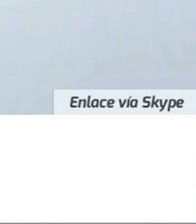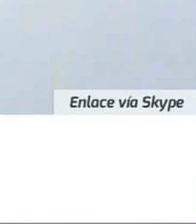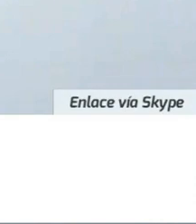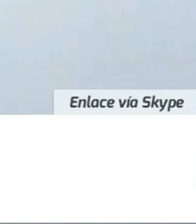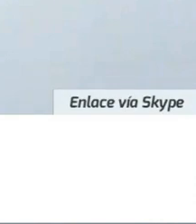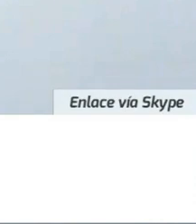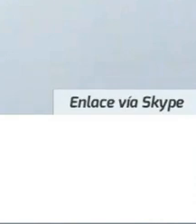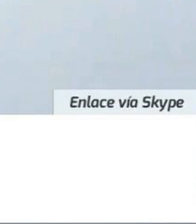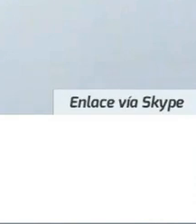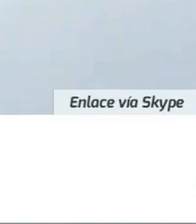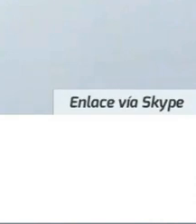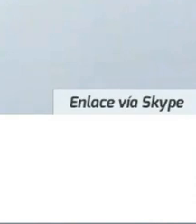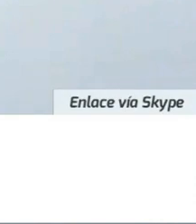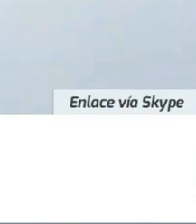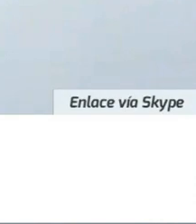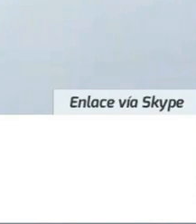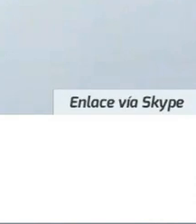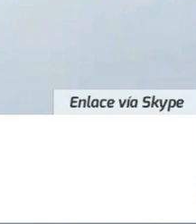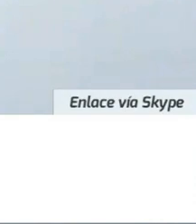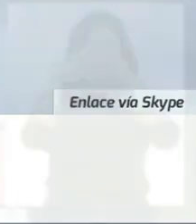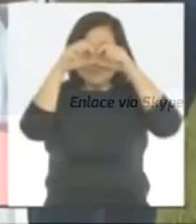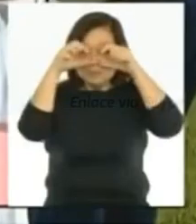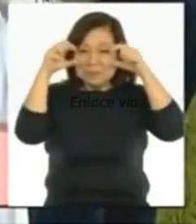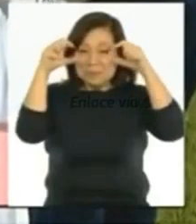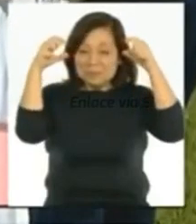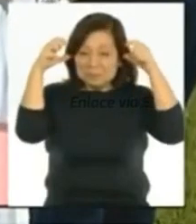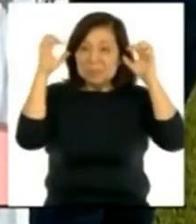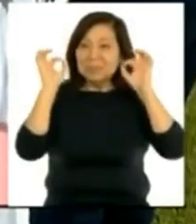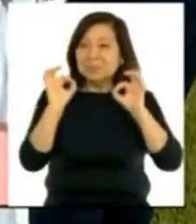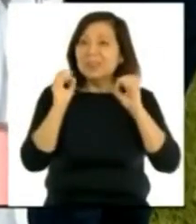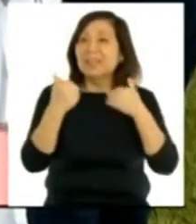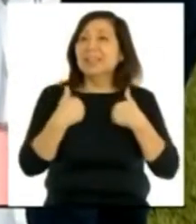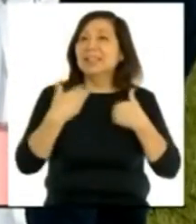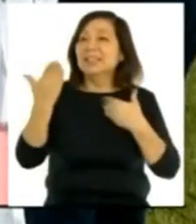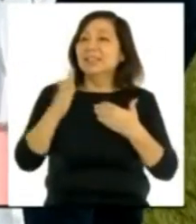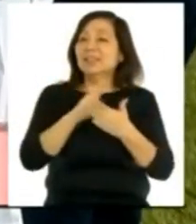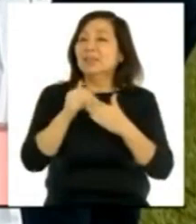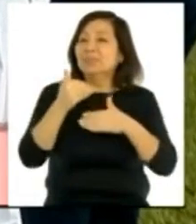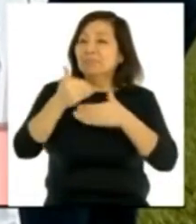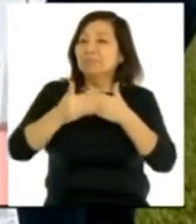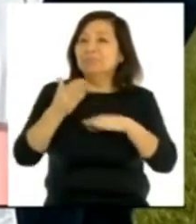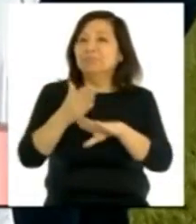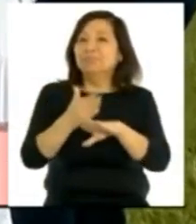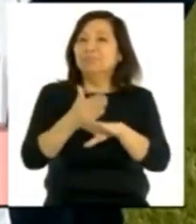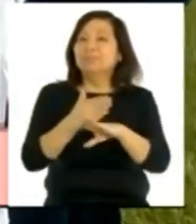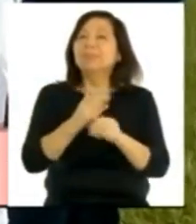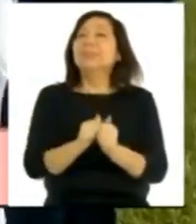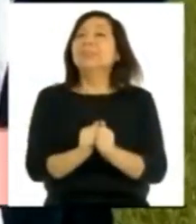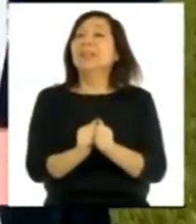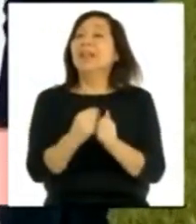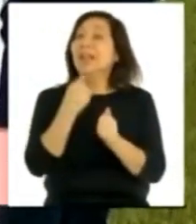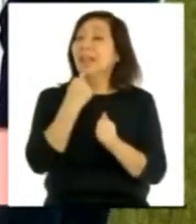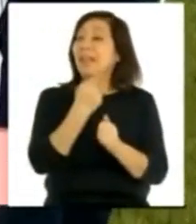Nos enlazamos rápidamente con la señal de TV Perú para ver en la votación del presidente de la República.